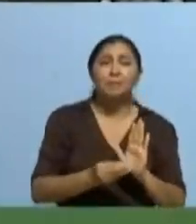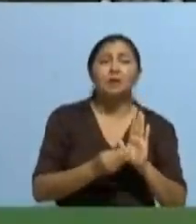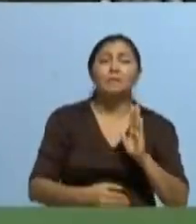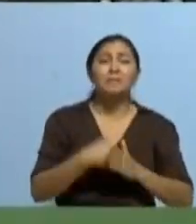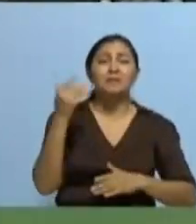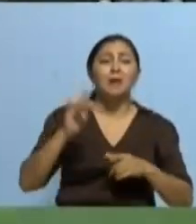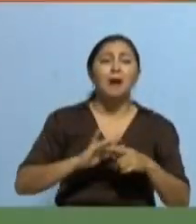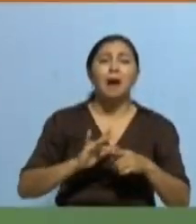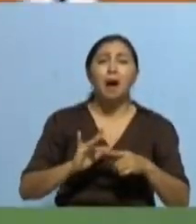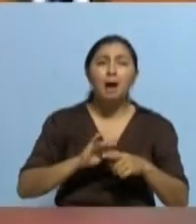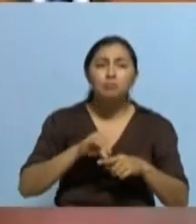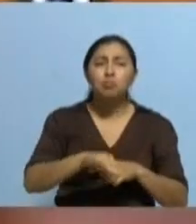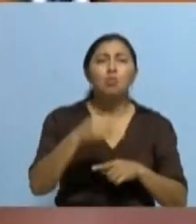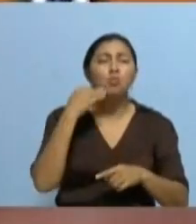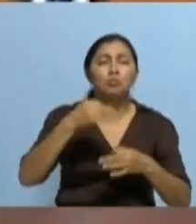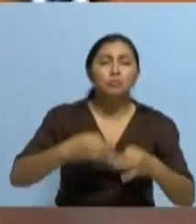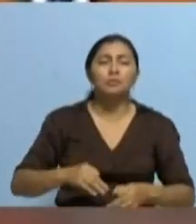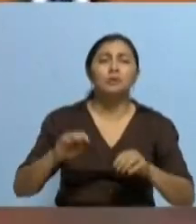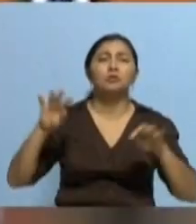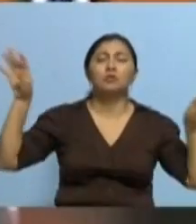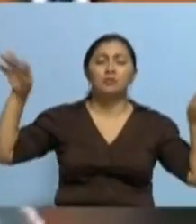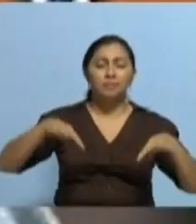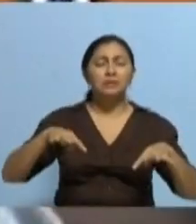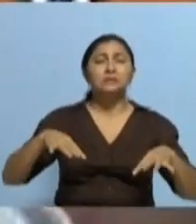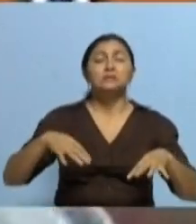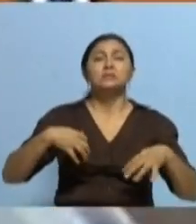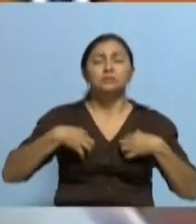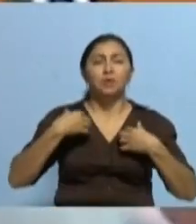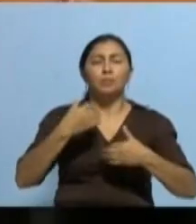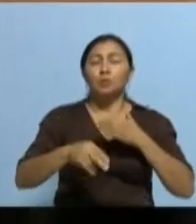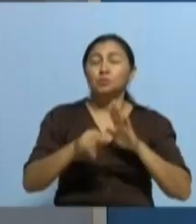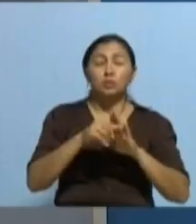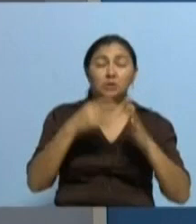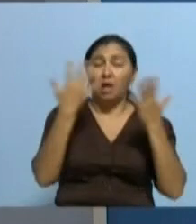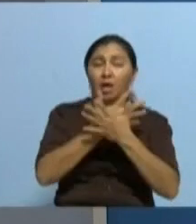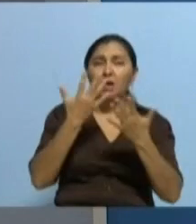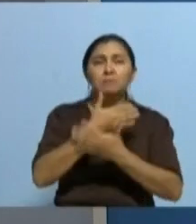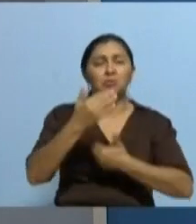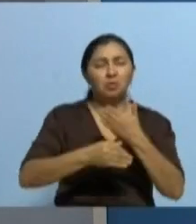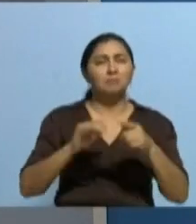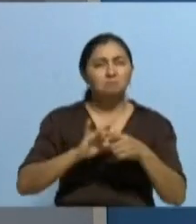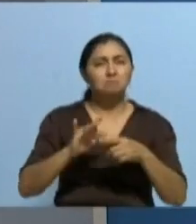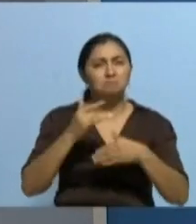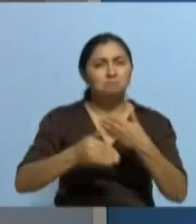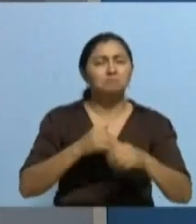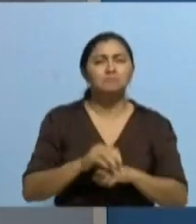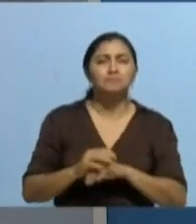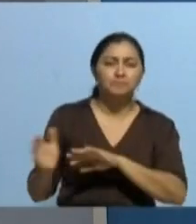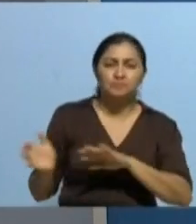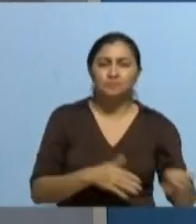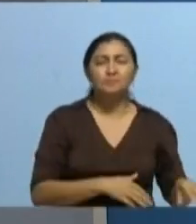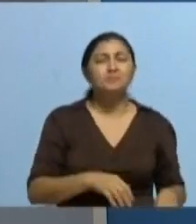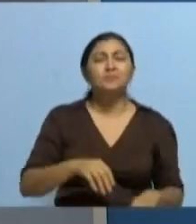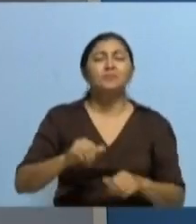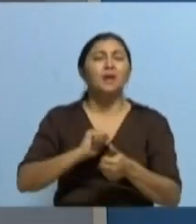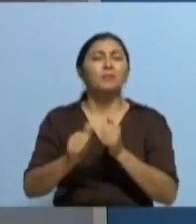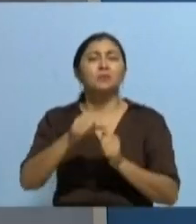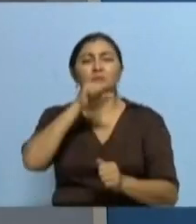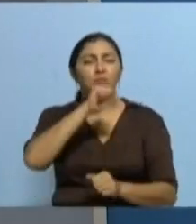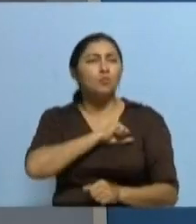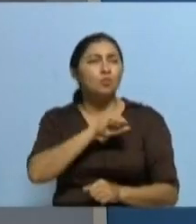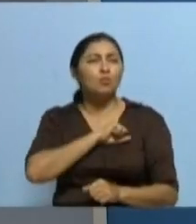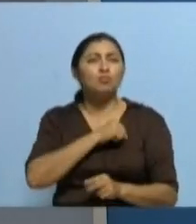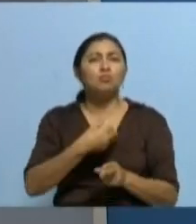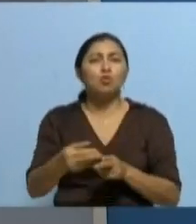desde los juegos de exhibición para que los jugadores se adapten a las nuevas normas. Deporte aficionado en CB Noticias, se